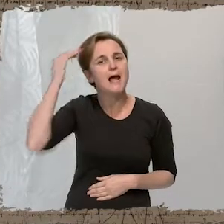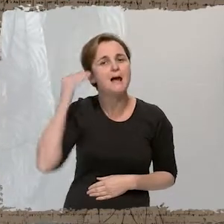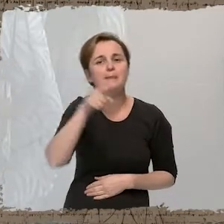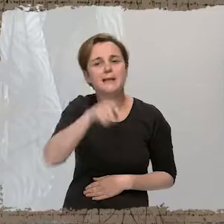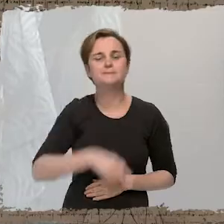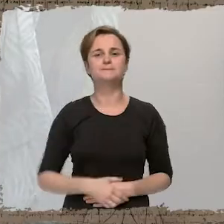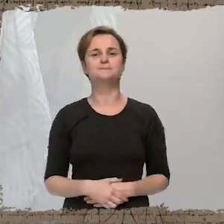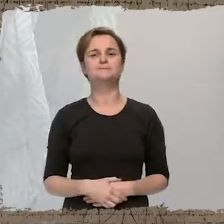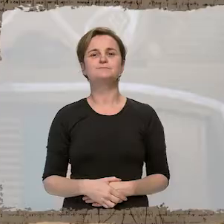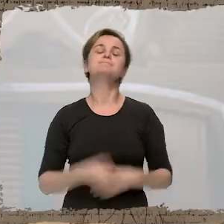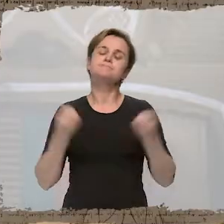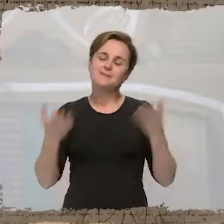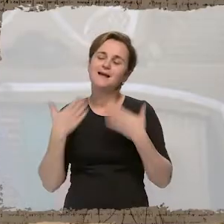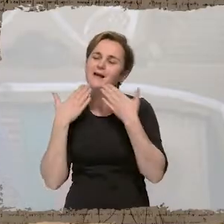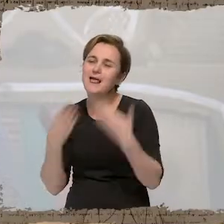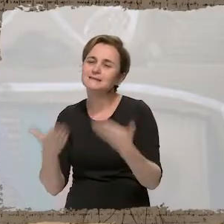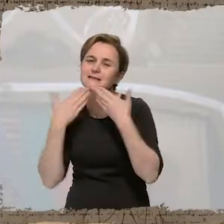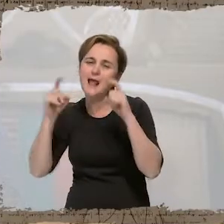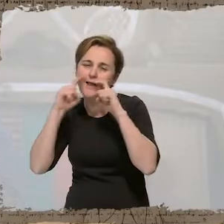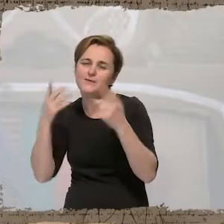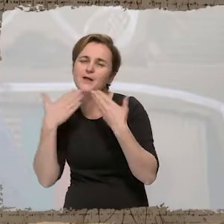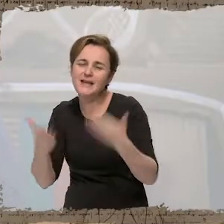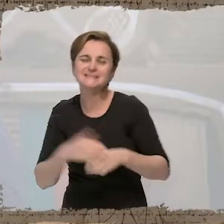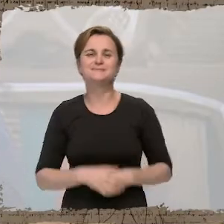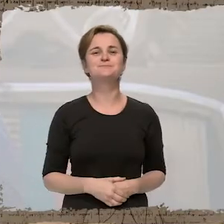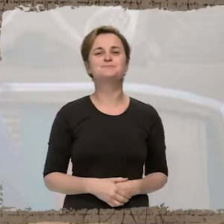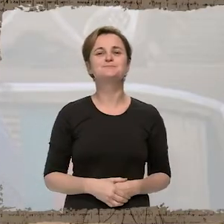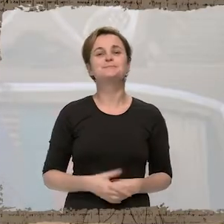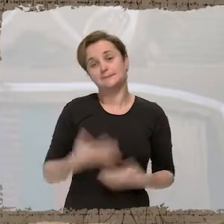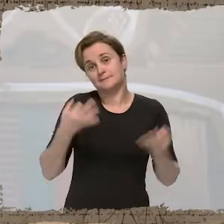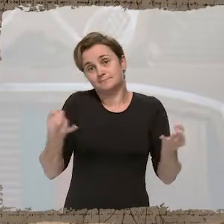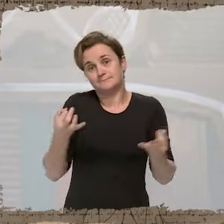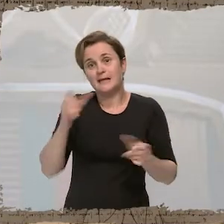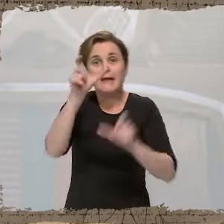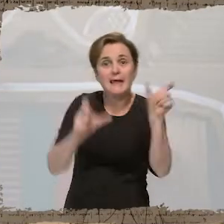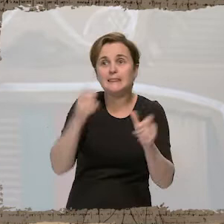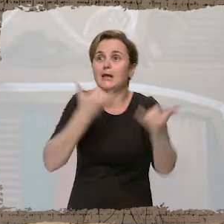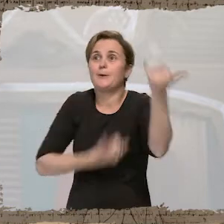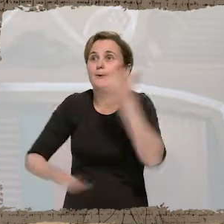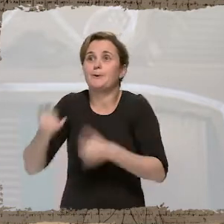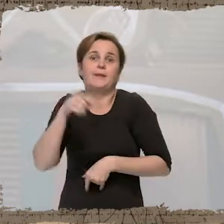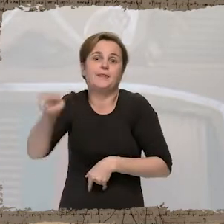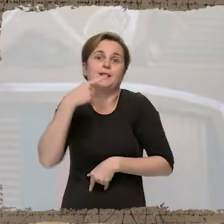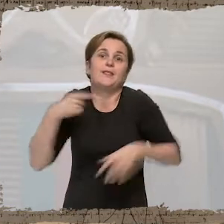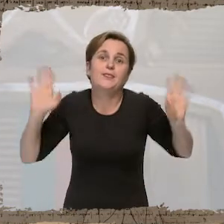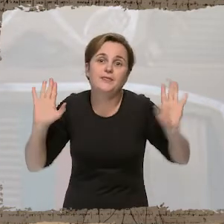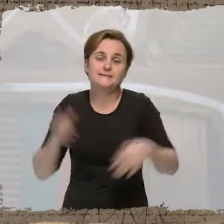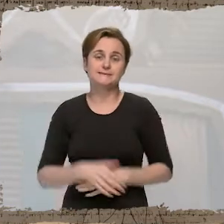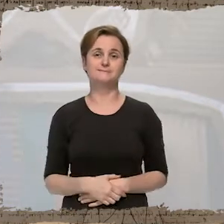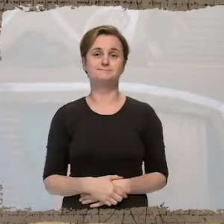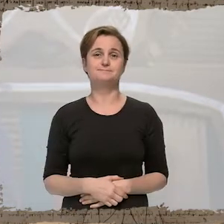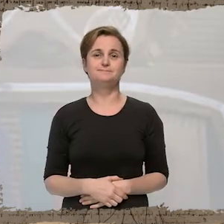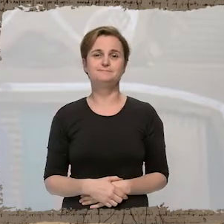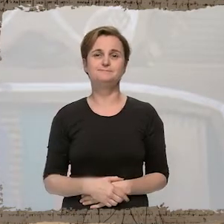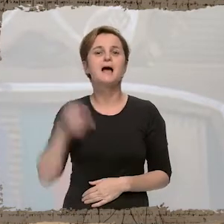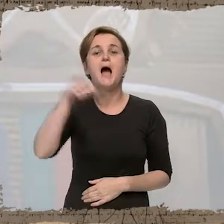al estudio con vos camila bueno gracias alfredín y bueno ahí lo tienen la voz de la gente habla por sí sola qué vamos